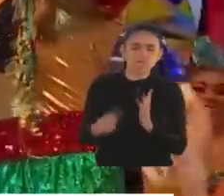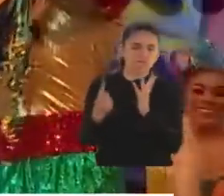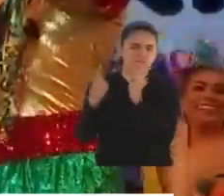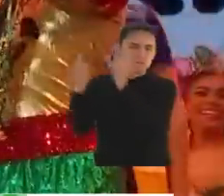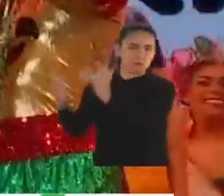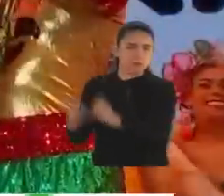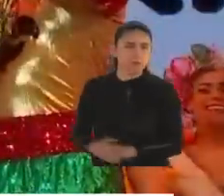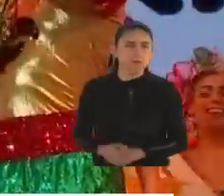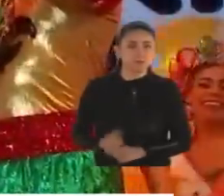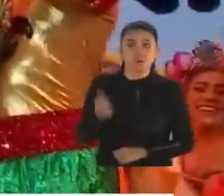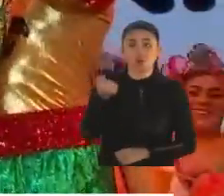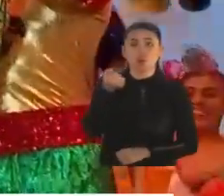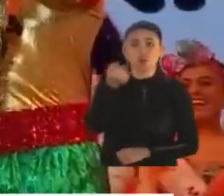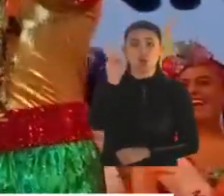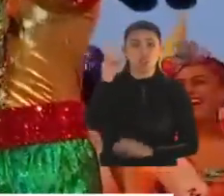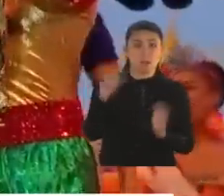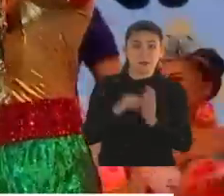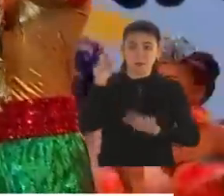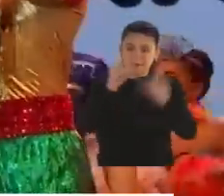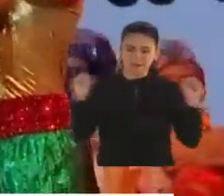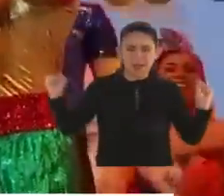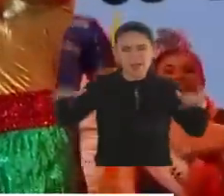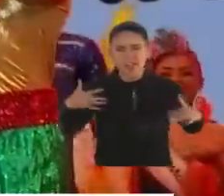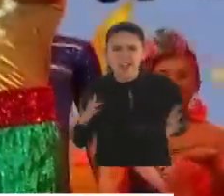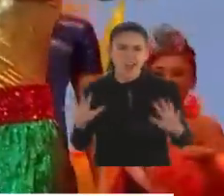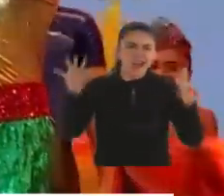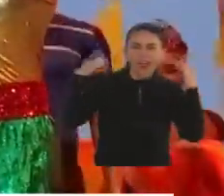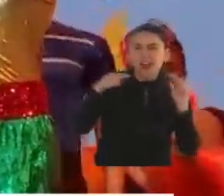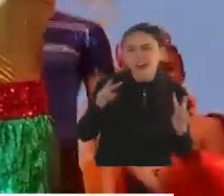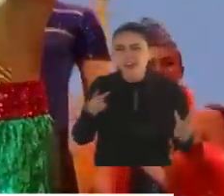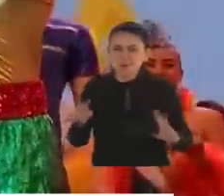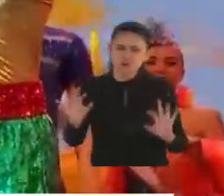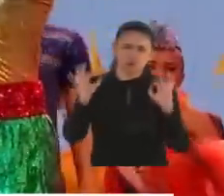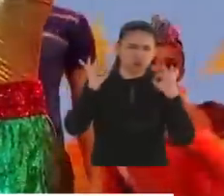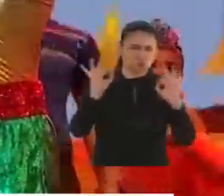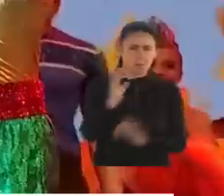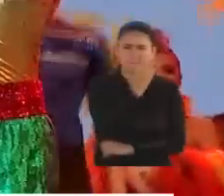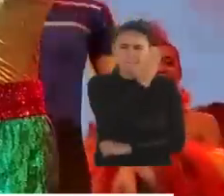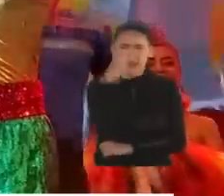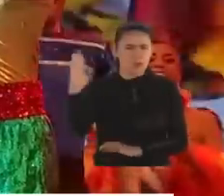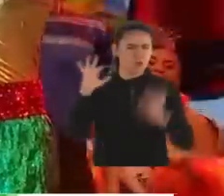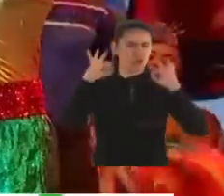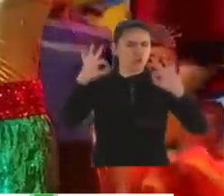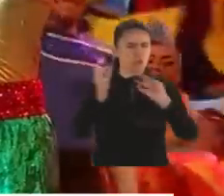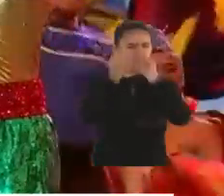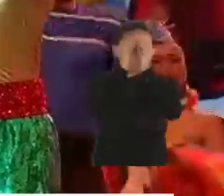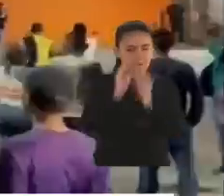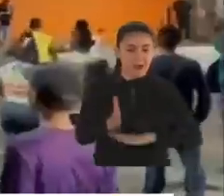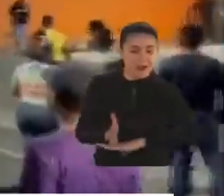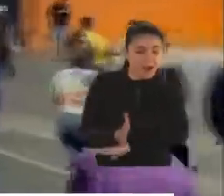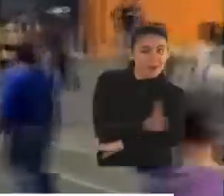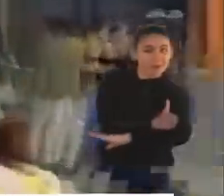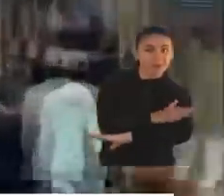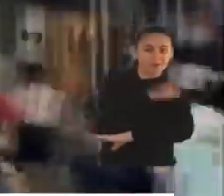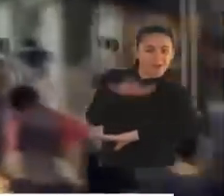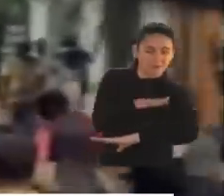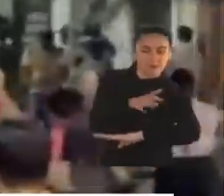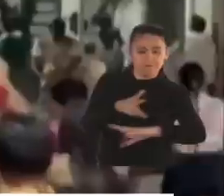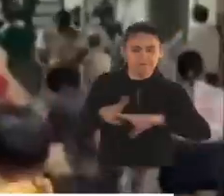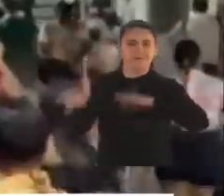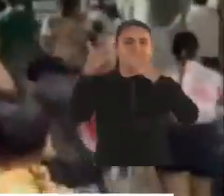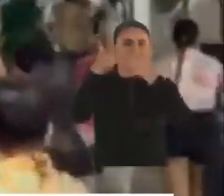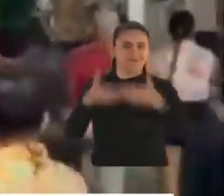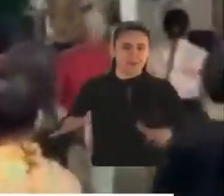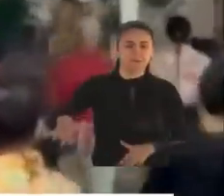Mientras más de 12.000 personas disfrutaban de uno de los eventos masivos que marca el inicio del Carnaval de Barranquilla, en los alrededores